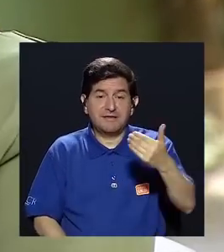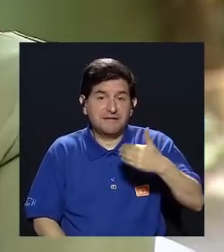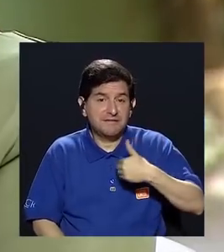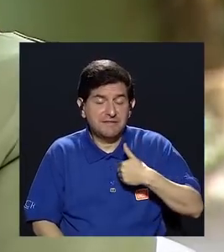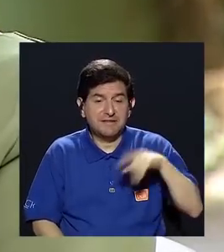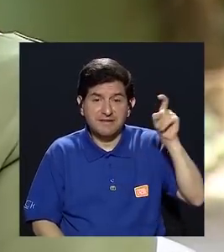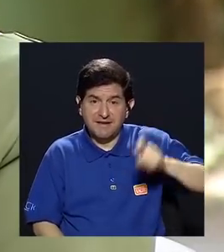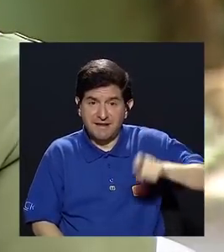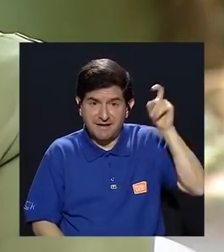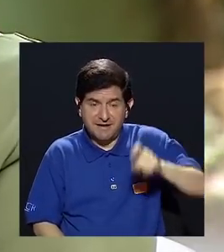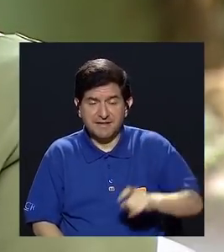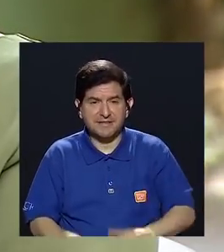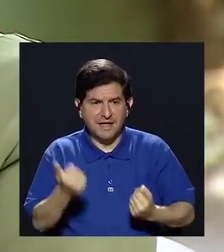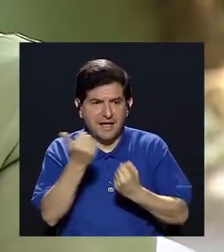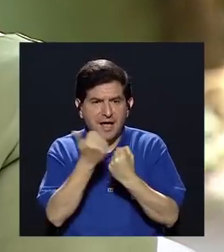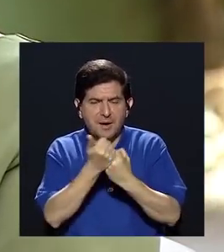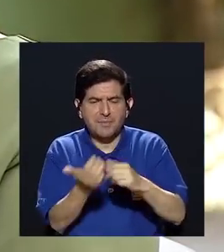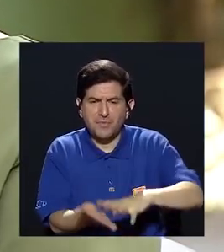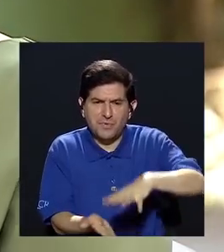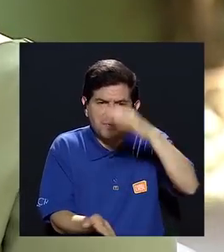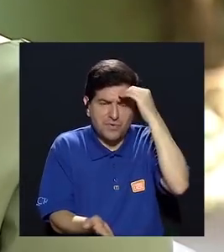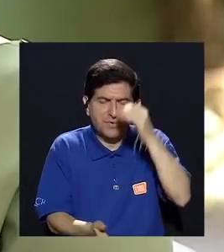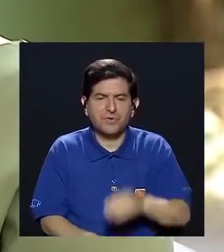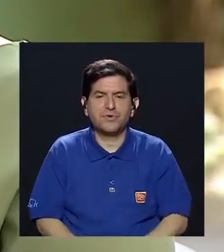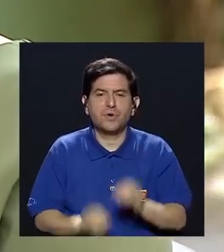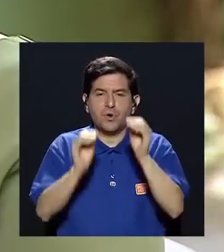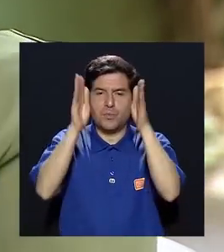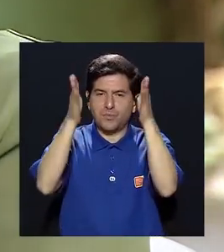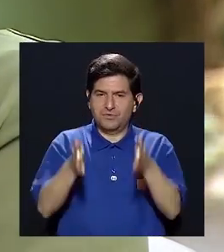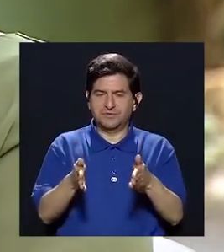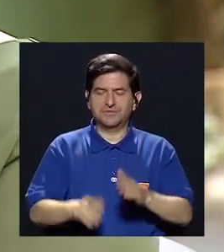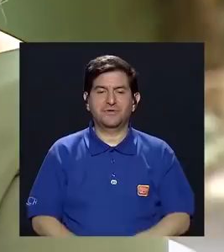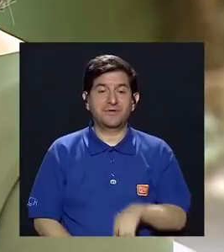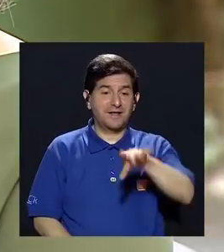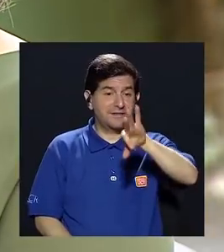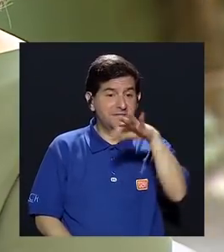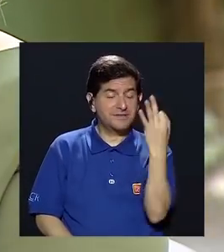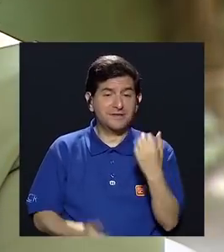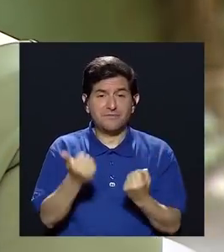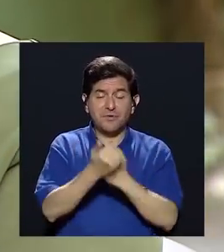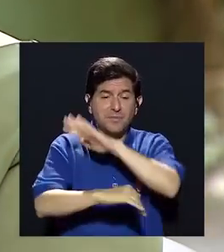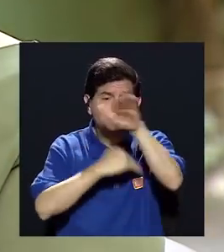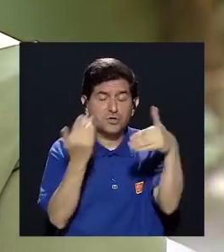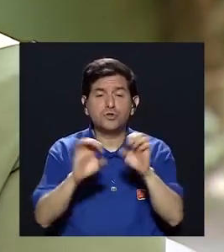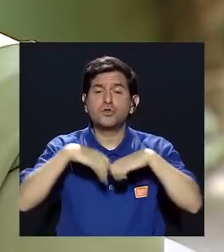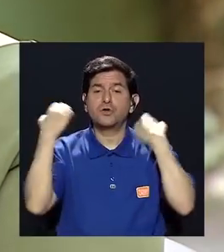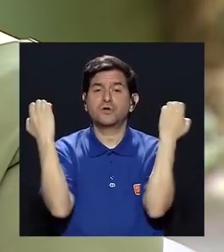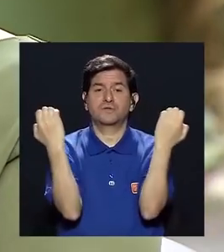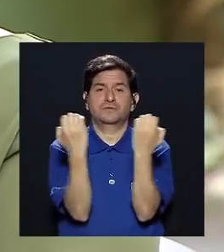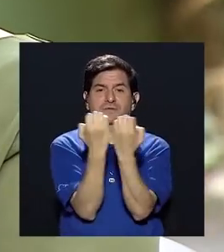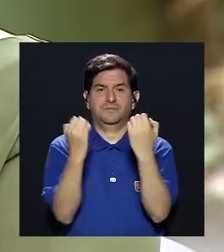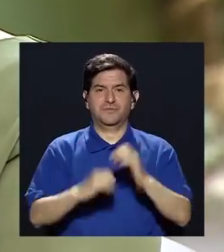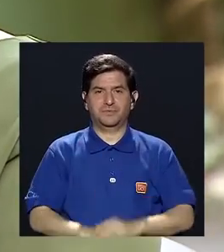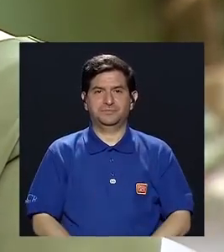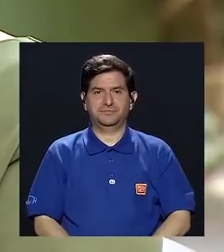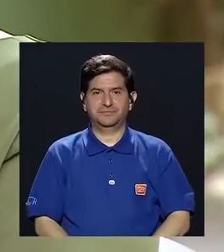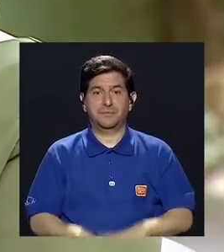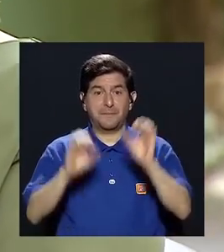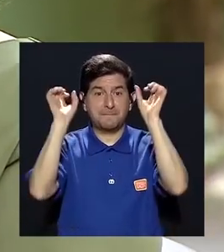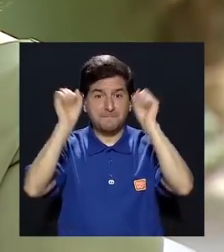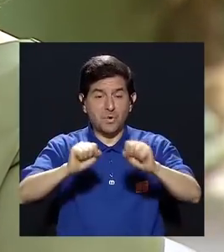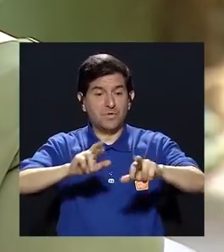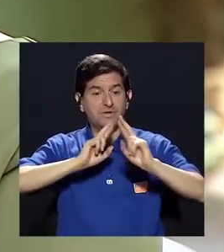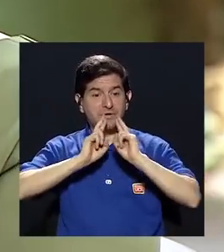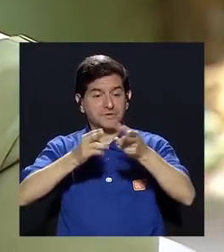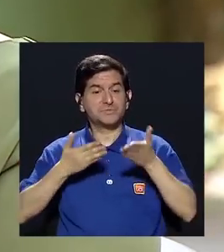tiene necesidades en el apoyo de aprendizaje, con la docente. Entonces, de esa manera se apoya todo el equipo para